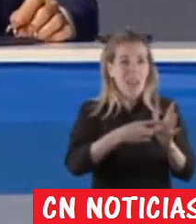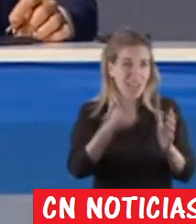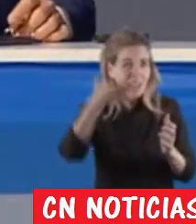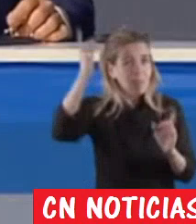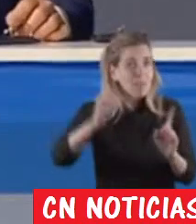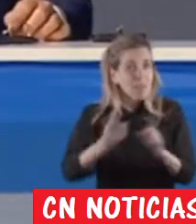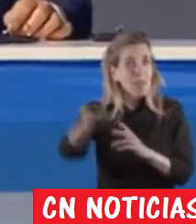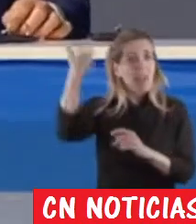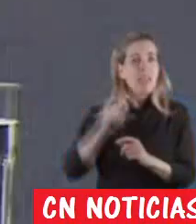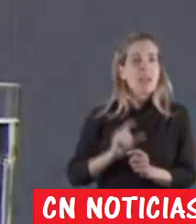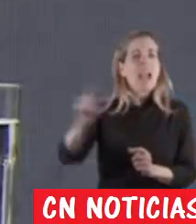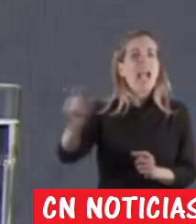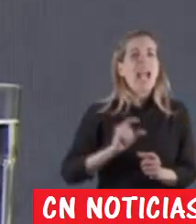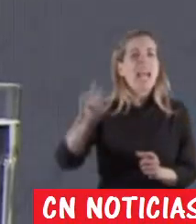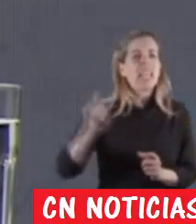padeciendo.